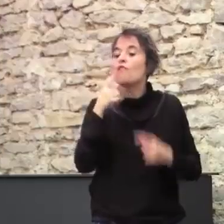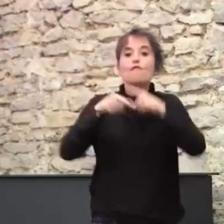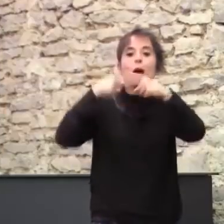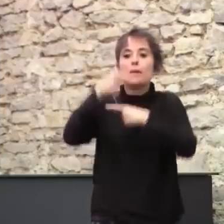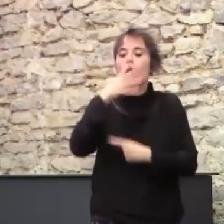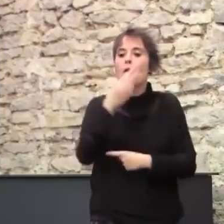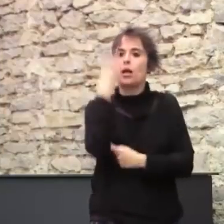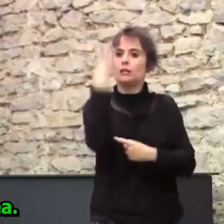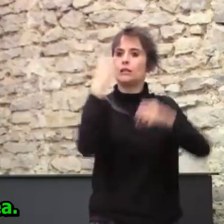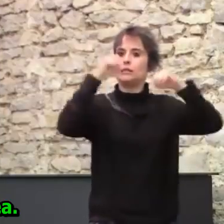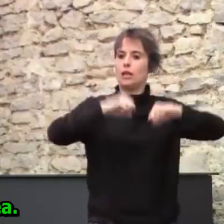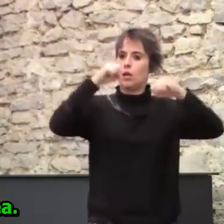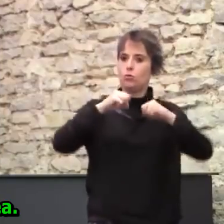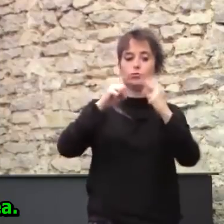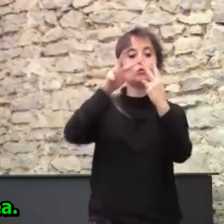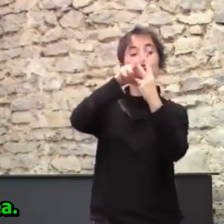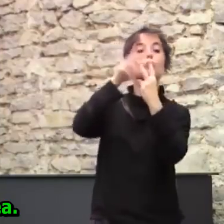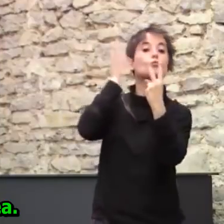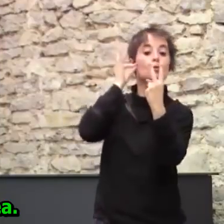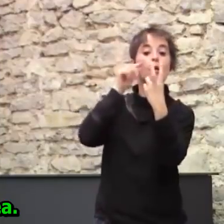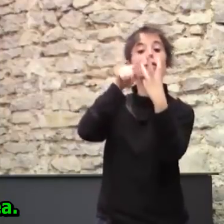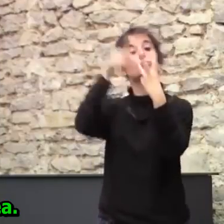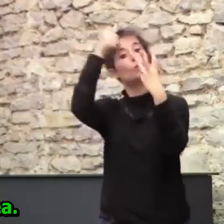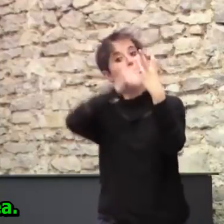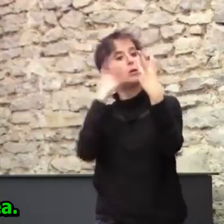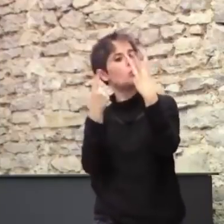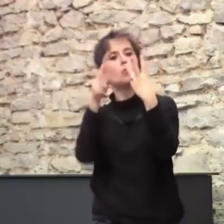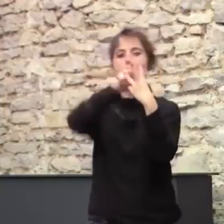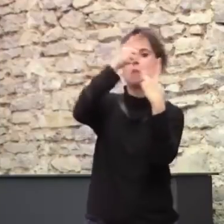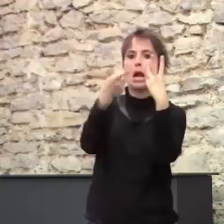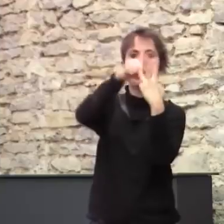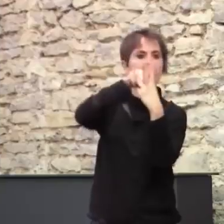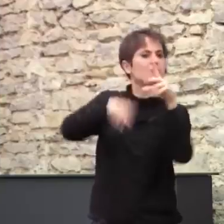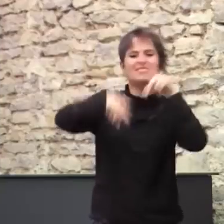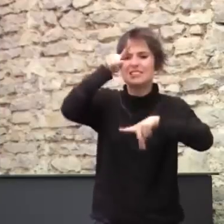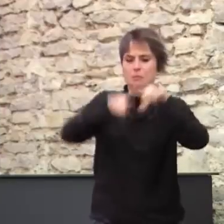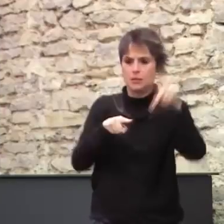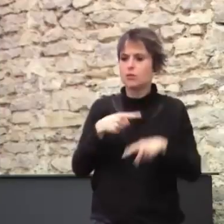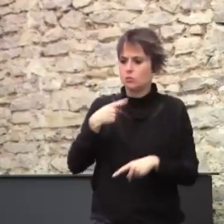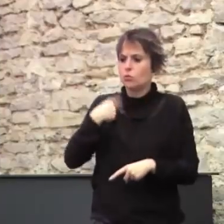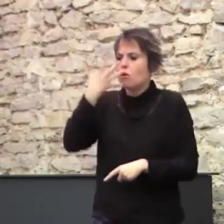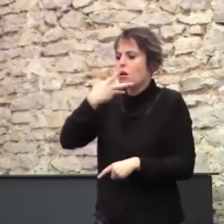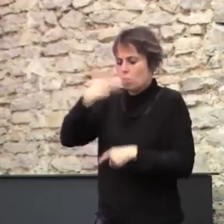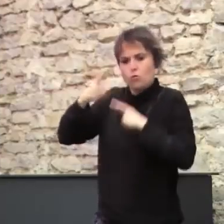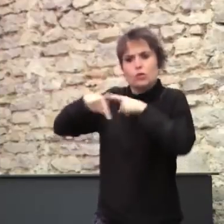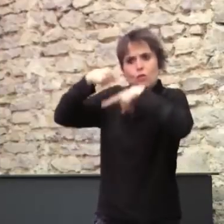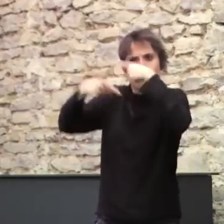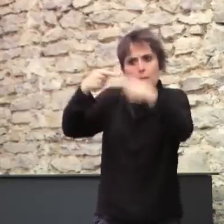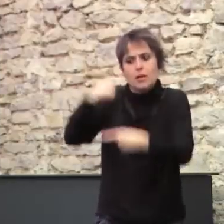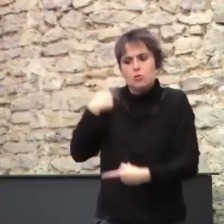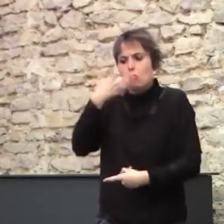adultos, dos mujeres y un hombre, dos hombres y una mujer, lo que sea, ¿no? Yo he conocido algunas de